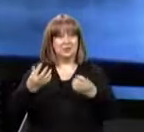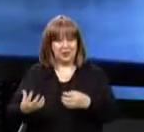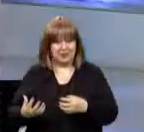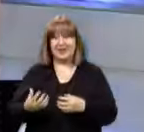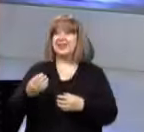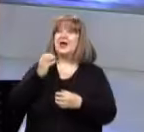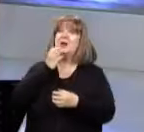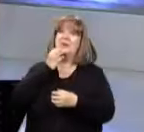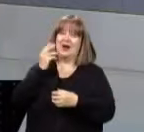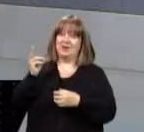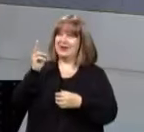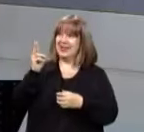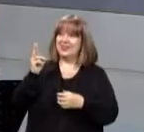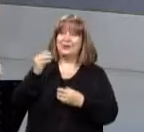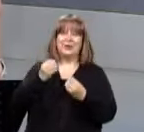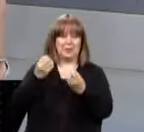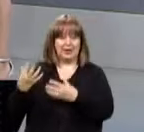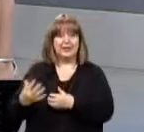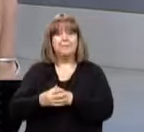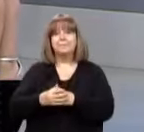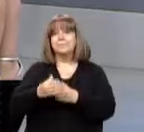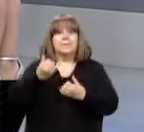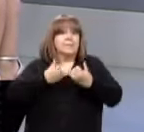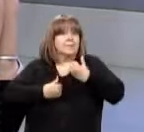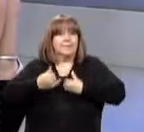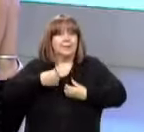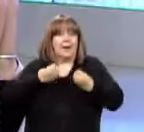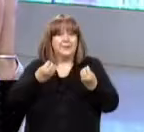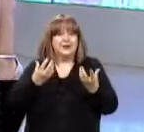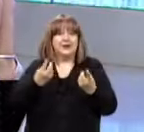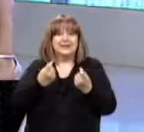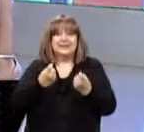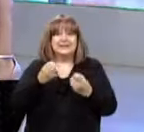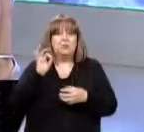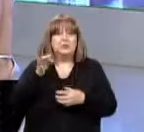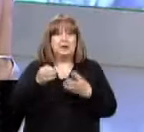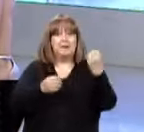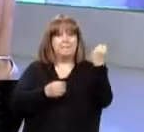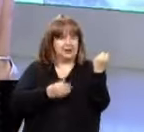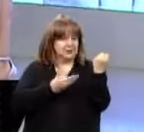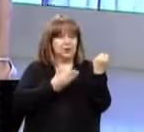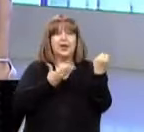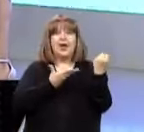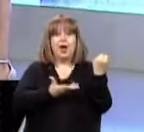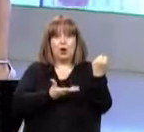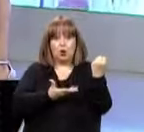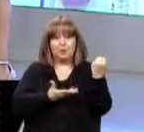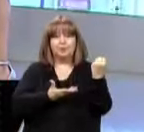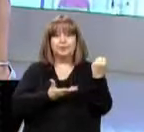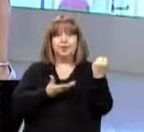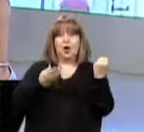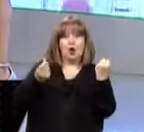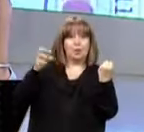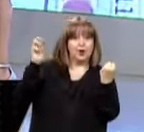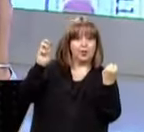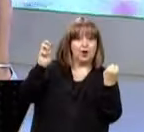damos la bienvenida con Pablo porque sinceramente la otra vez cuando hicimos hincapié Y empezamos a introducir el tema de